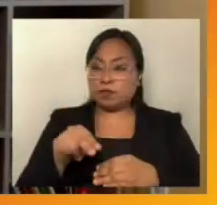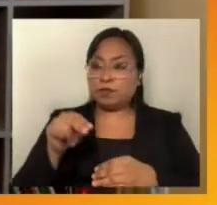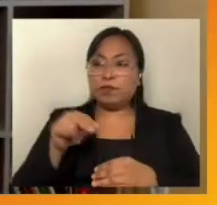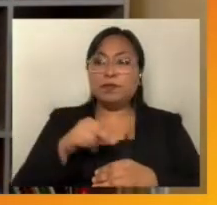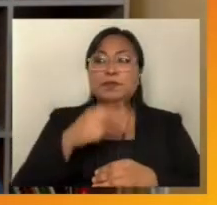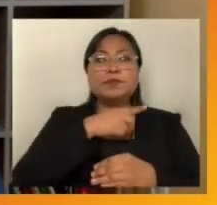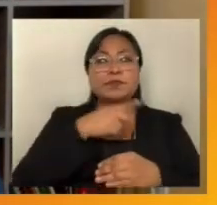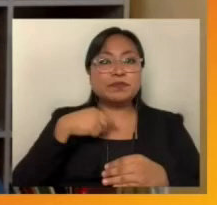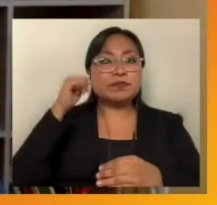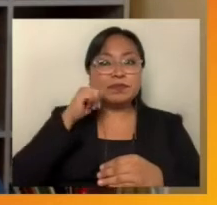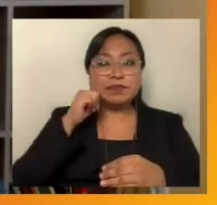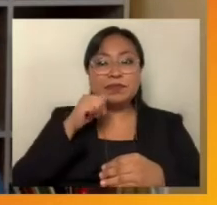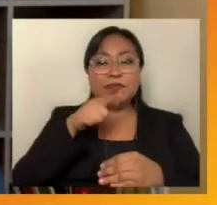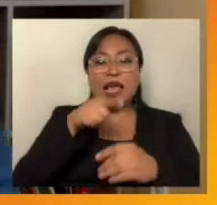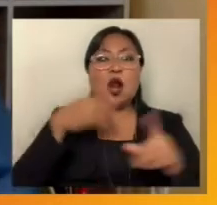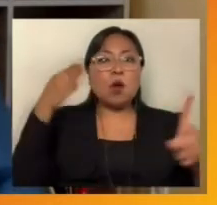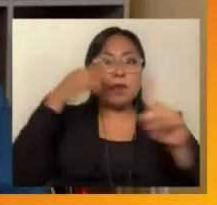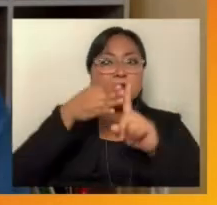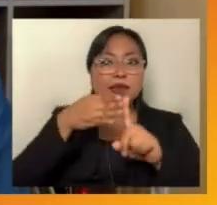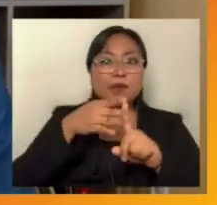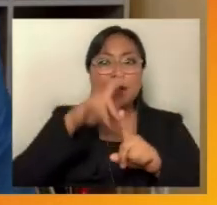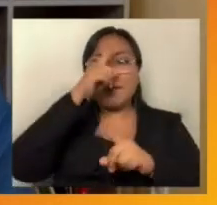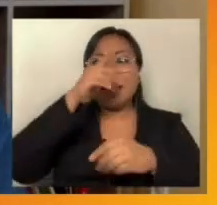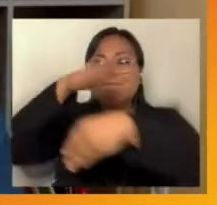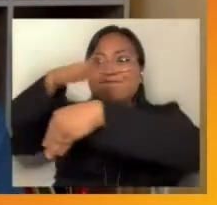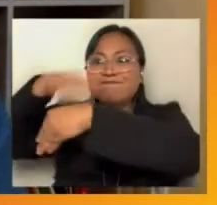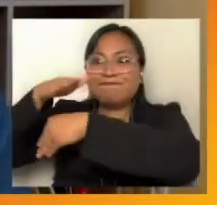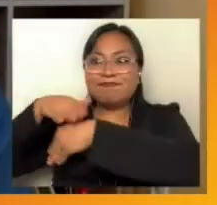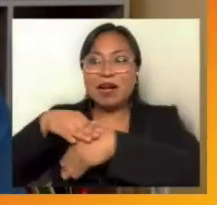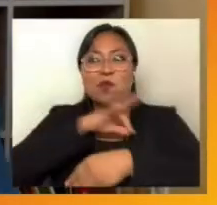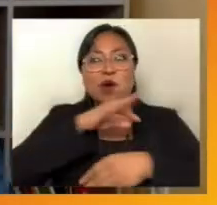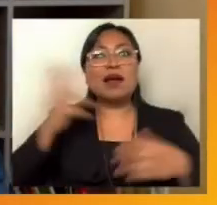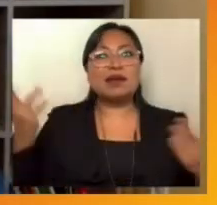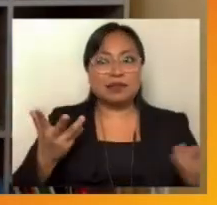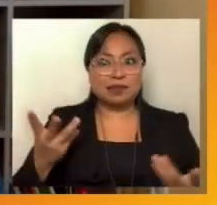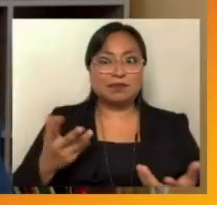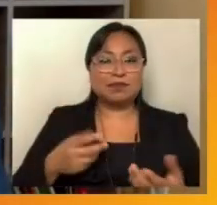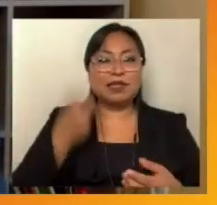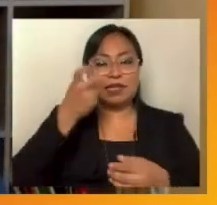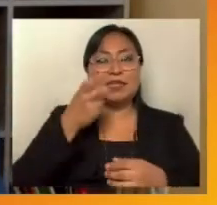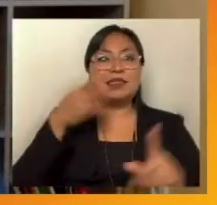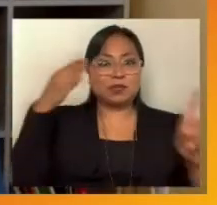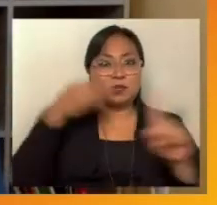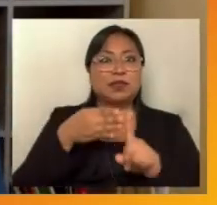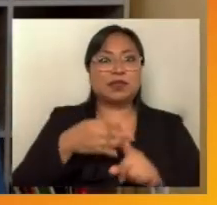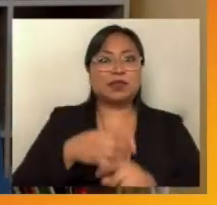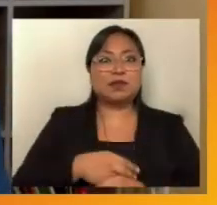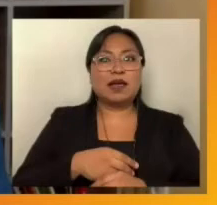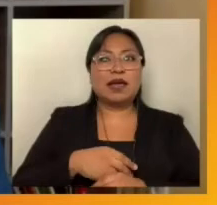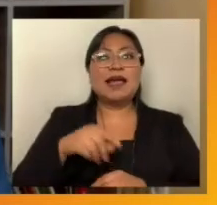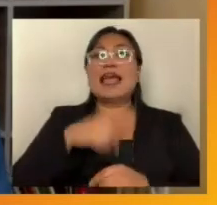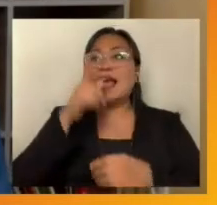el objetivo de la llamada a la acción. Y la última es archivar con hashtag.